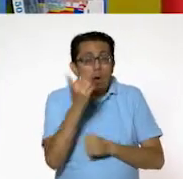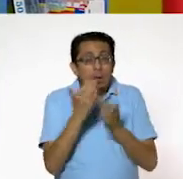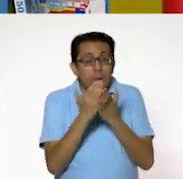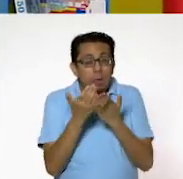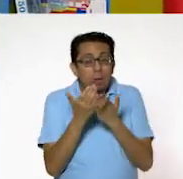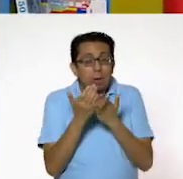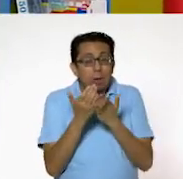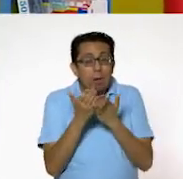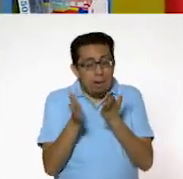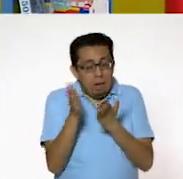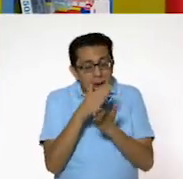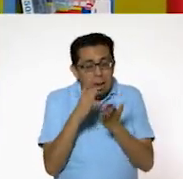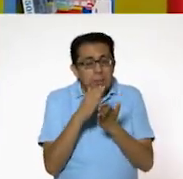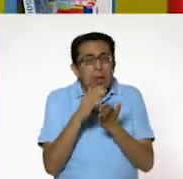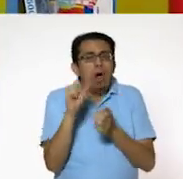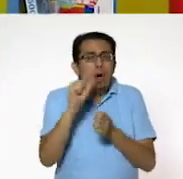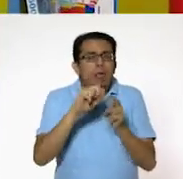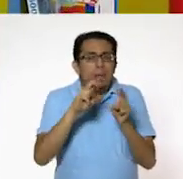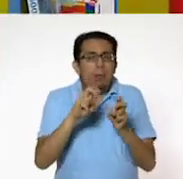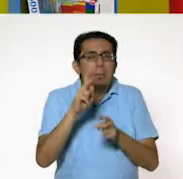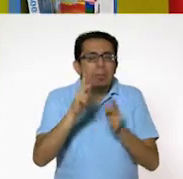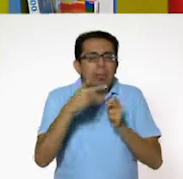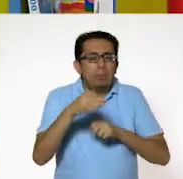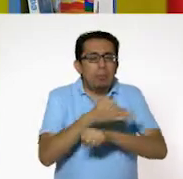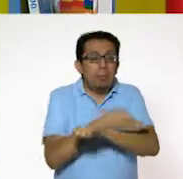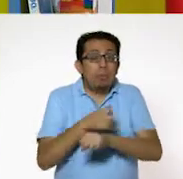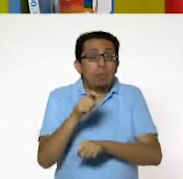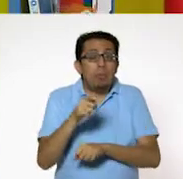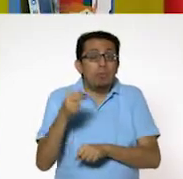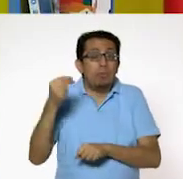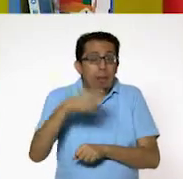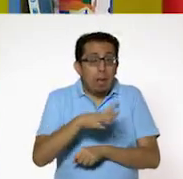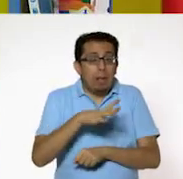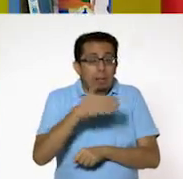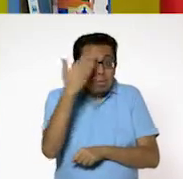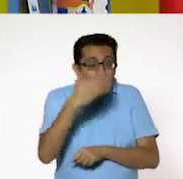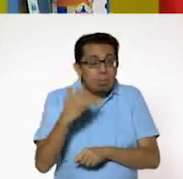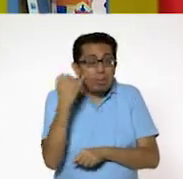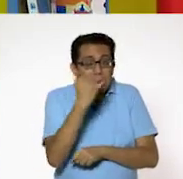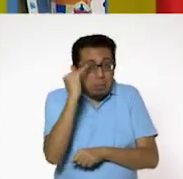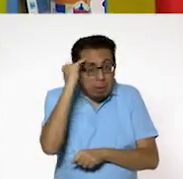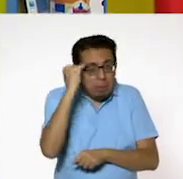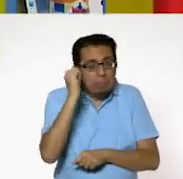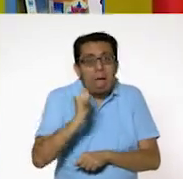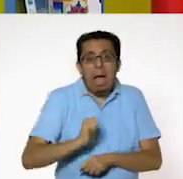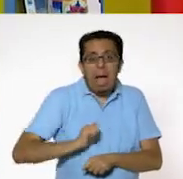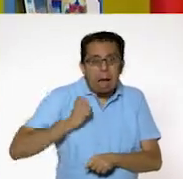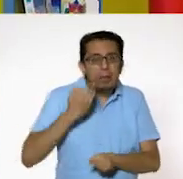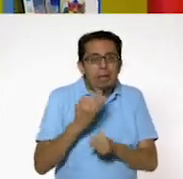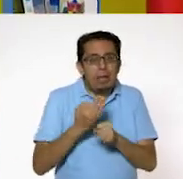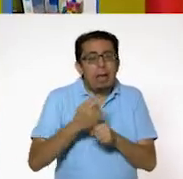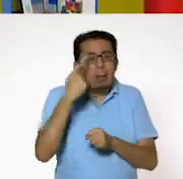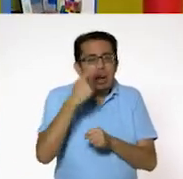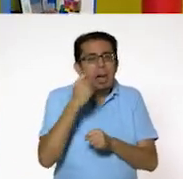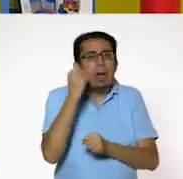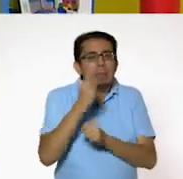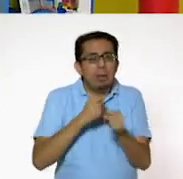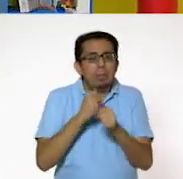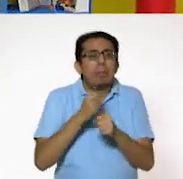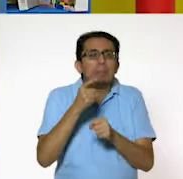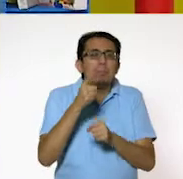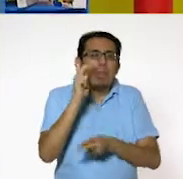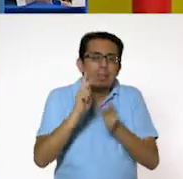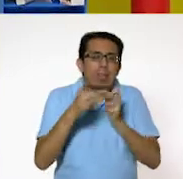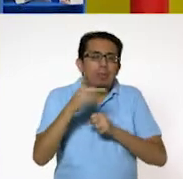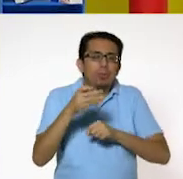libros y comenta el tema de hoy con tu familia. Si tienes la fortuna de hablar una lengua indígena, aprovecha también este momento para practicarla y platica con tu familia en tu